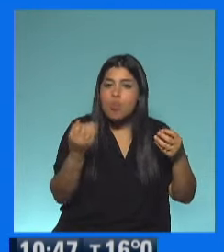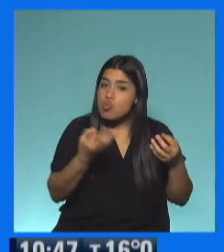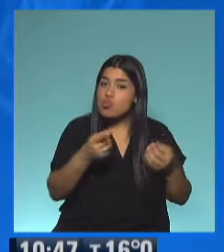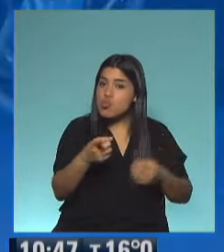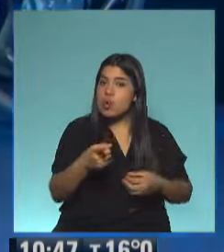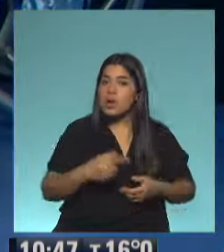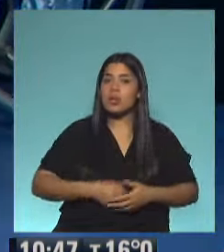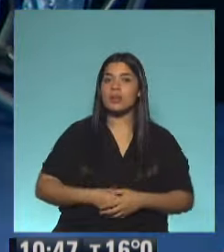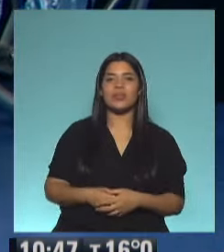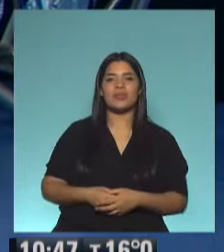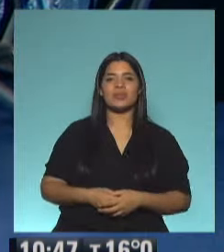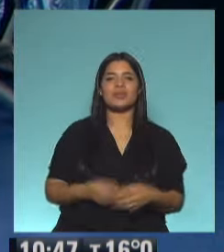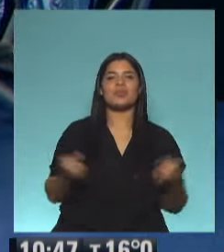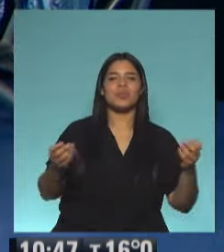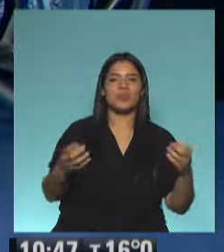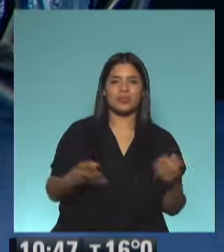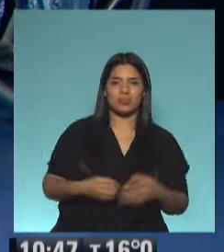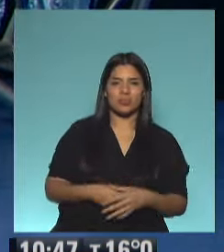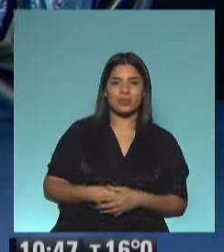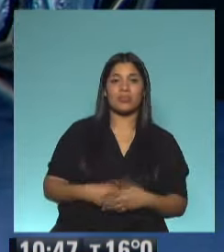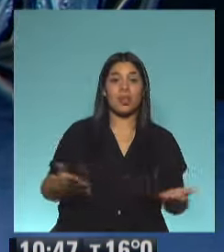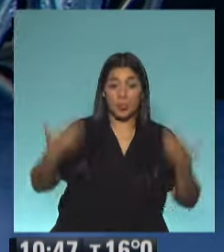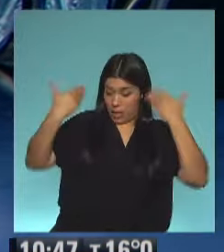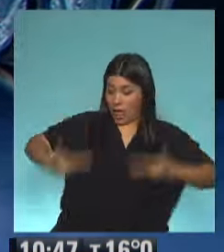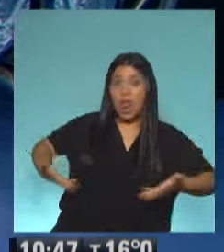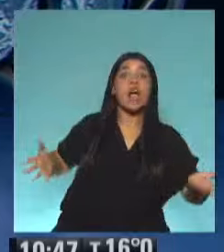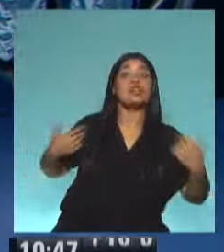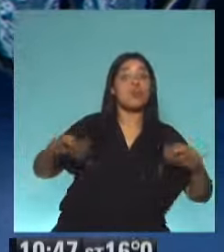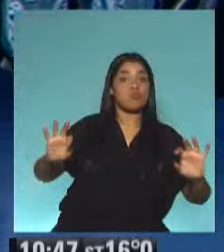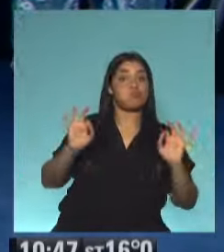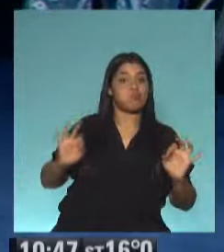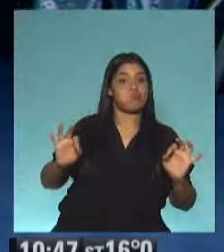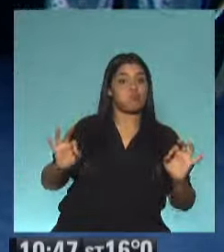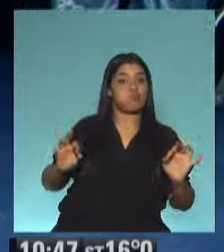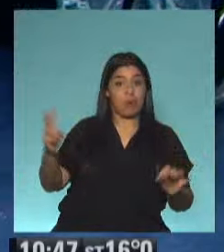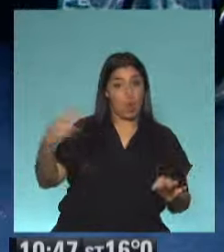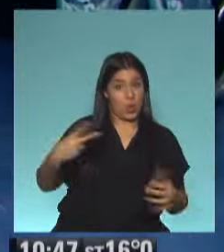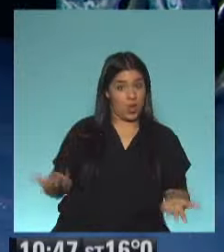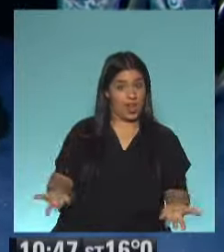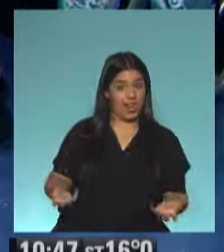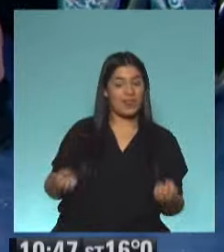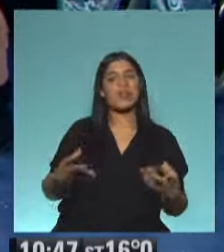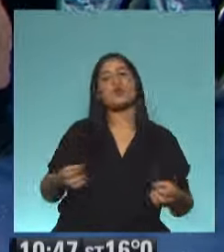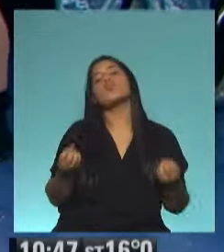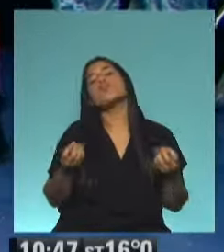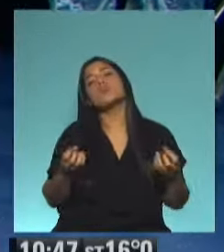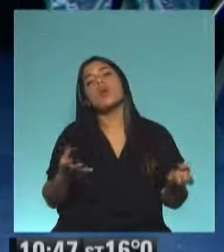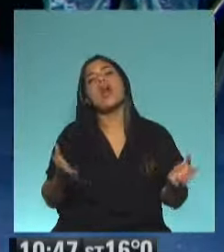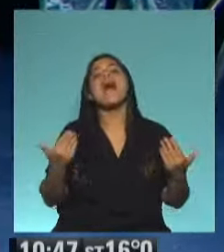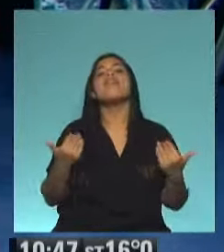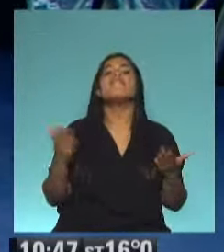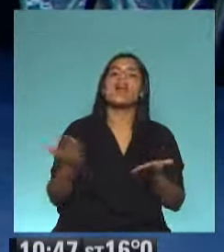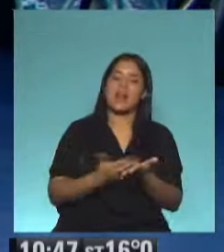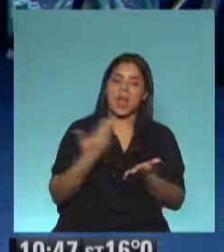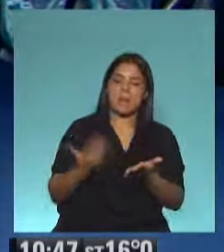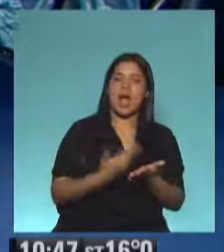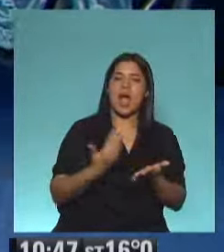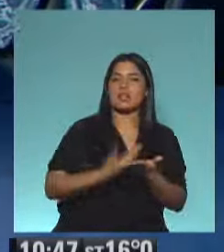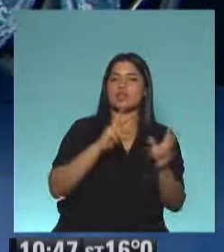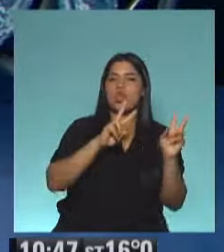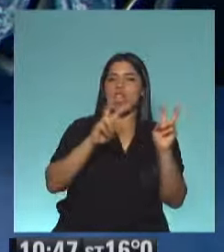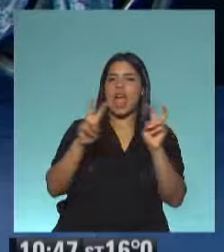preste Eva, en algún momento. El estandarte. La foto ya está. Mirá, ya estoy todo listo. Ahí va. Bueno, tenemos un repaso de semana de carnaval.